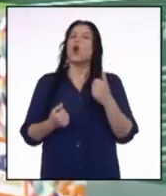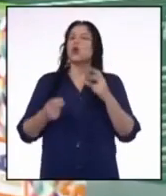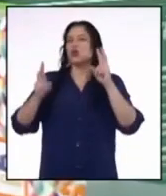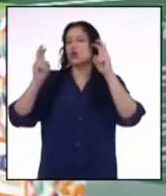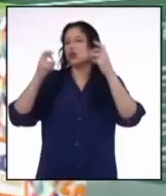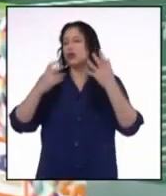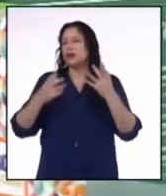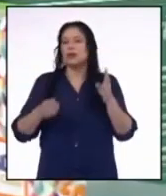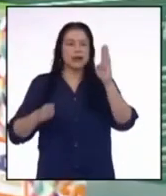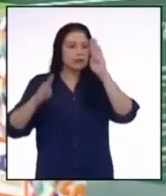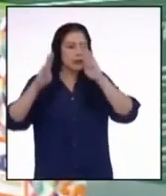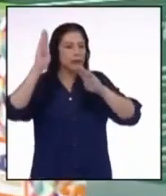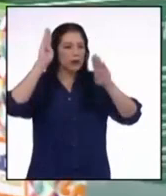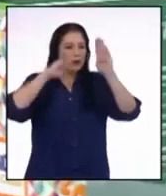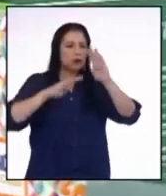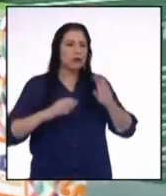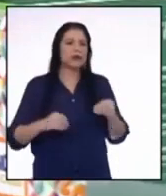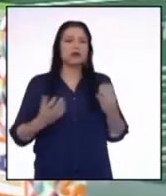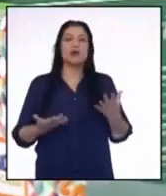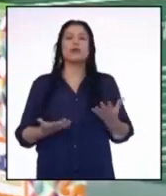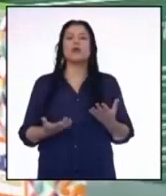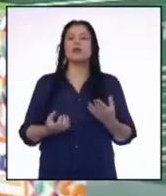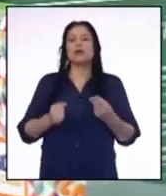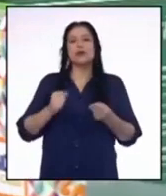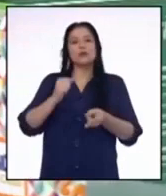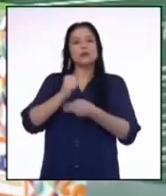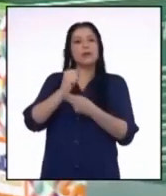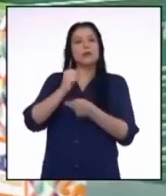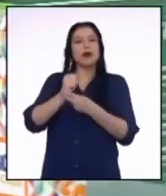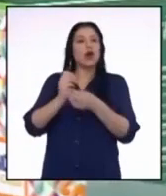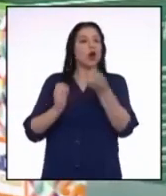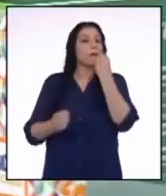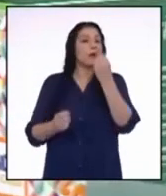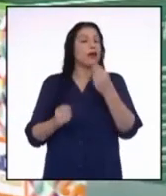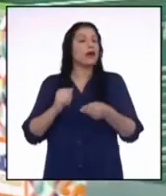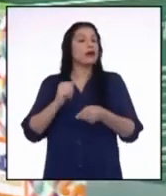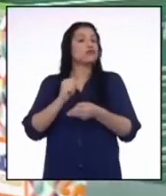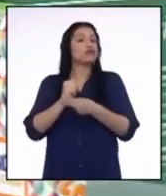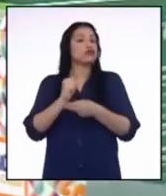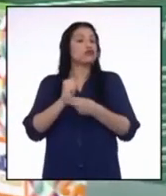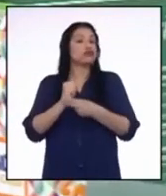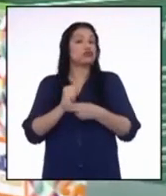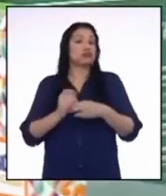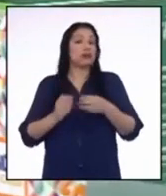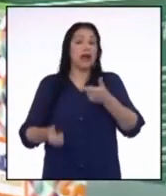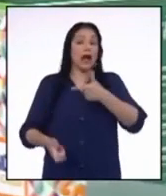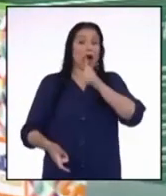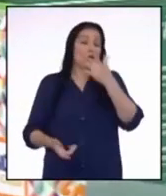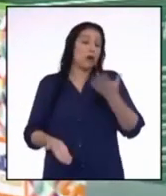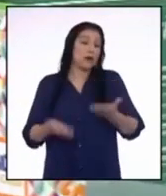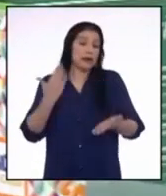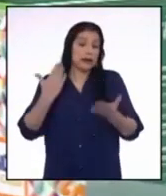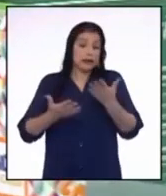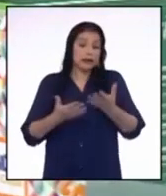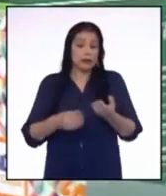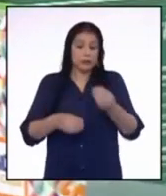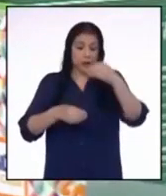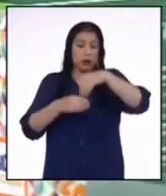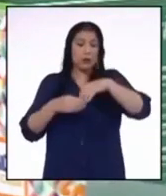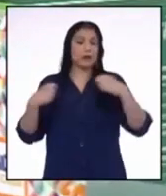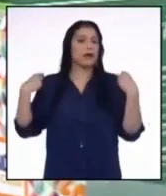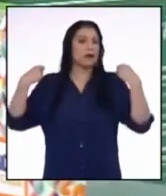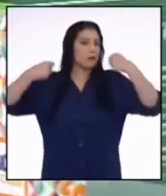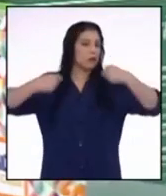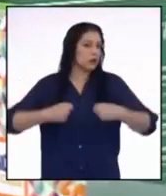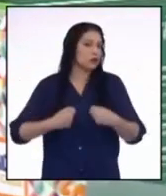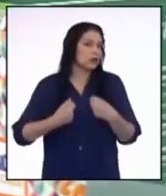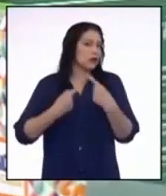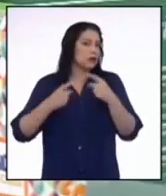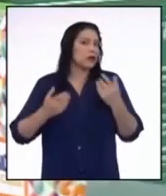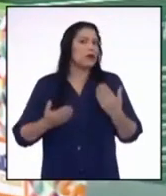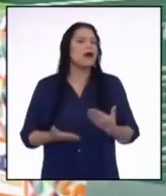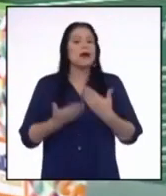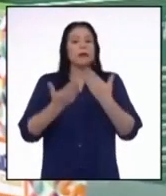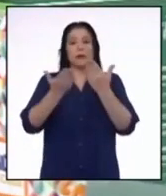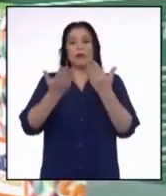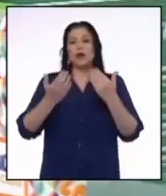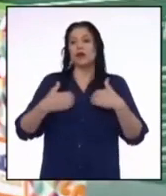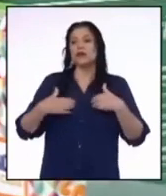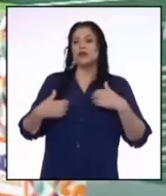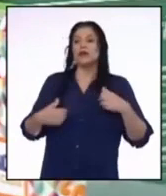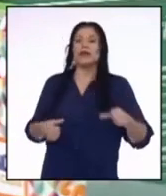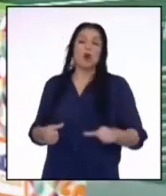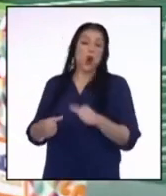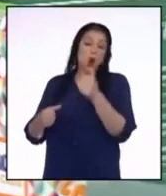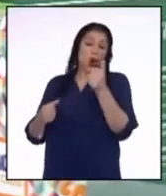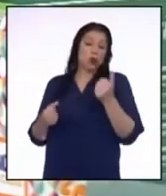que me preocupa es la reserva de agua y alimentos para la supervivencia. Se pueden guardar algunos en la mochila de emergencia, pero propongo tener algunas